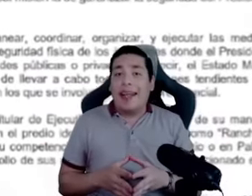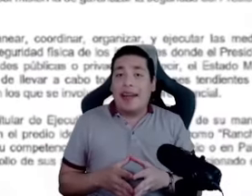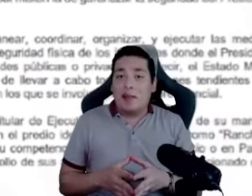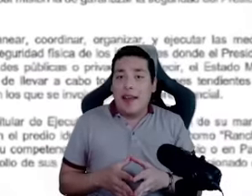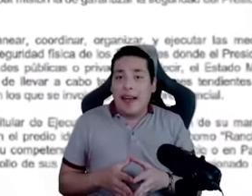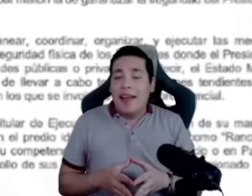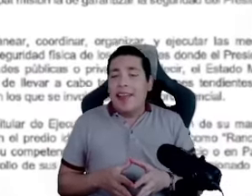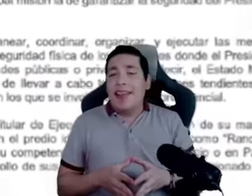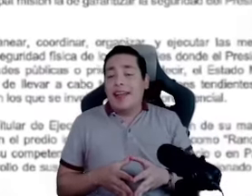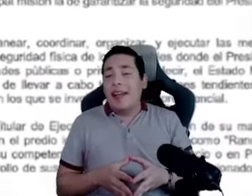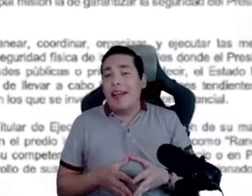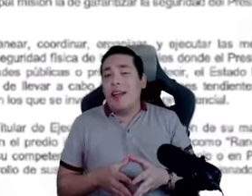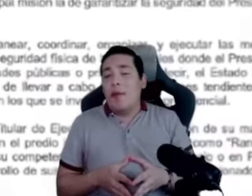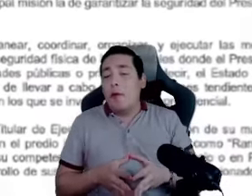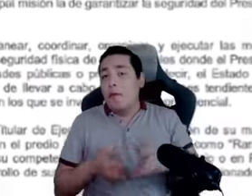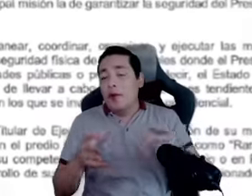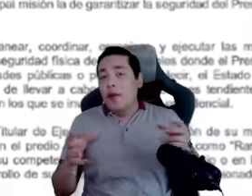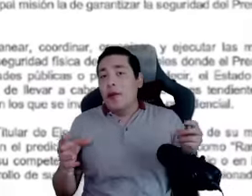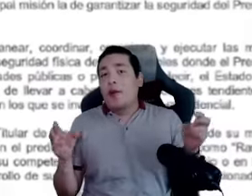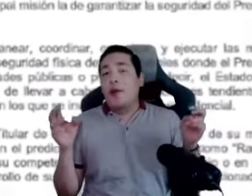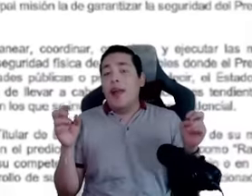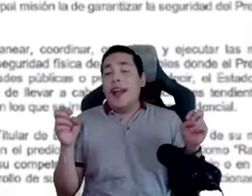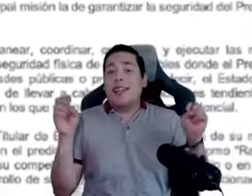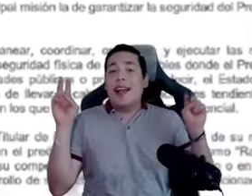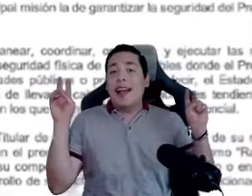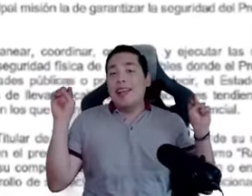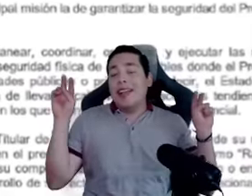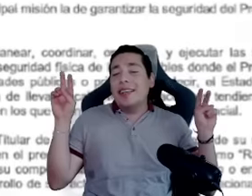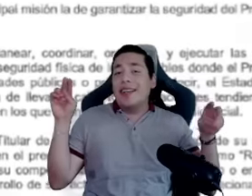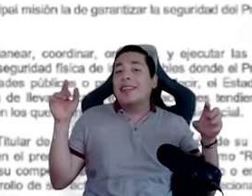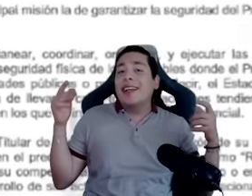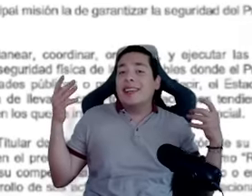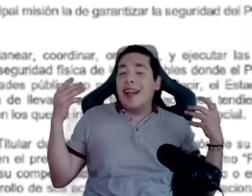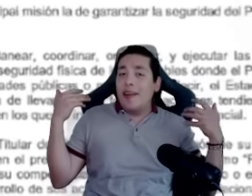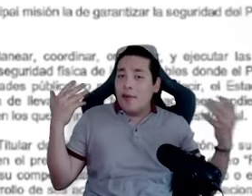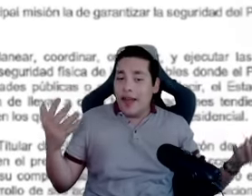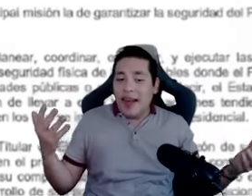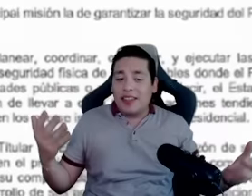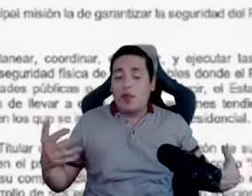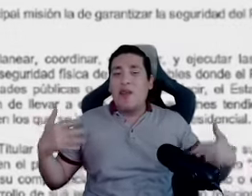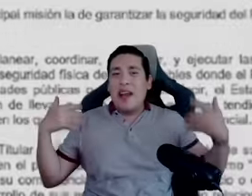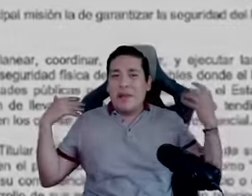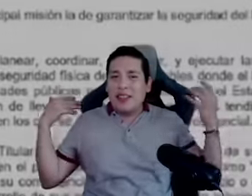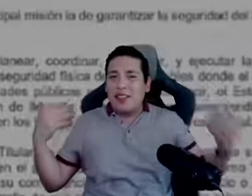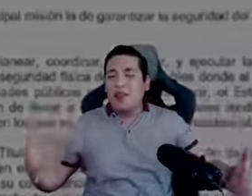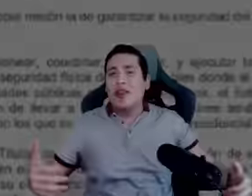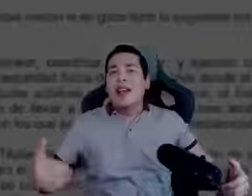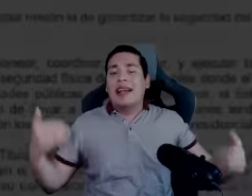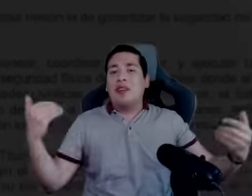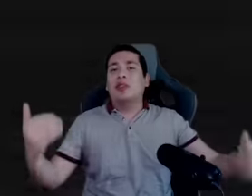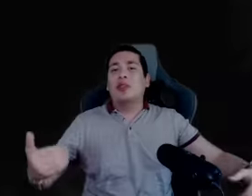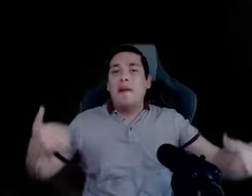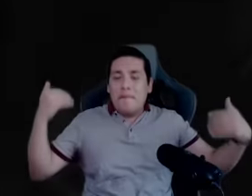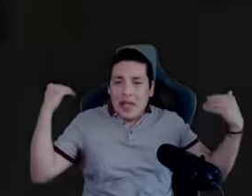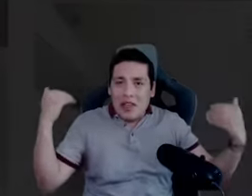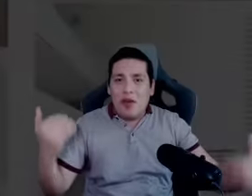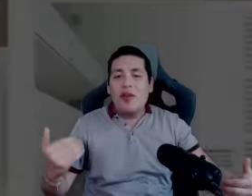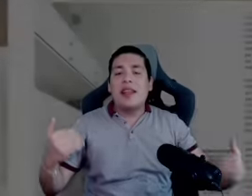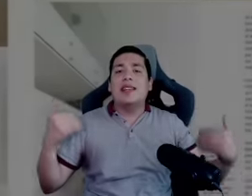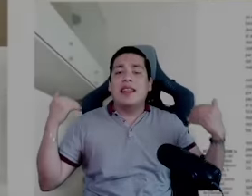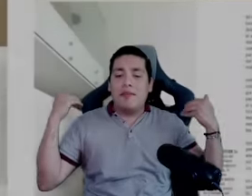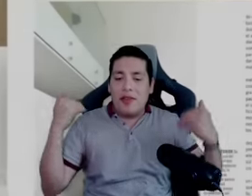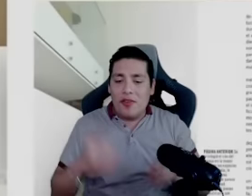Angélica Rivera y que compró con las ganancias de hacer telenovelas una mansión que costó